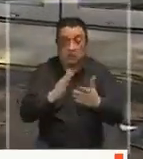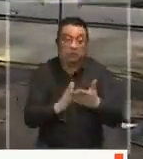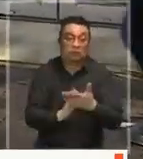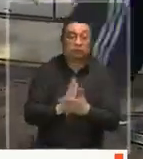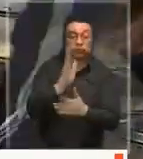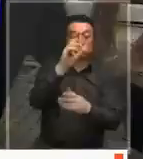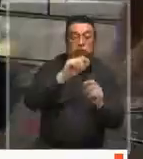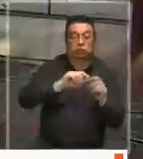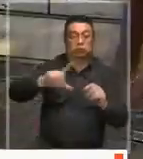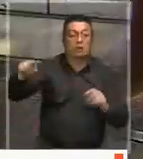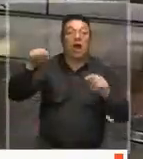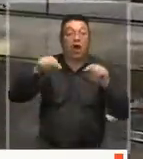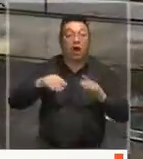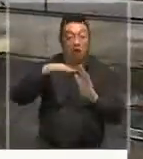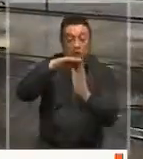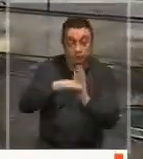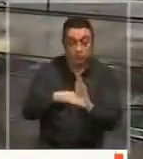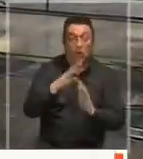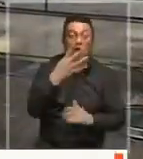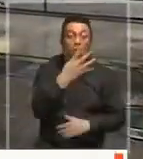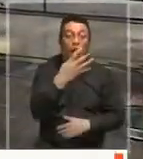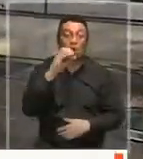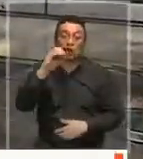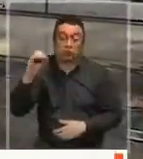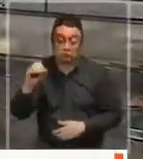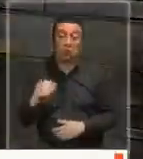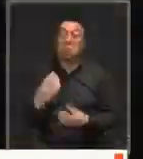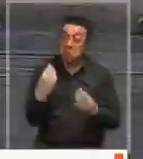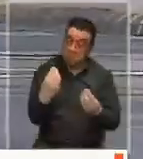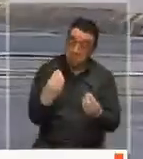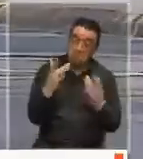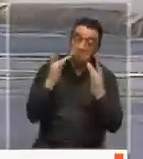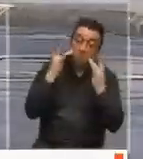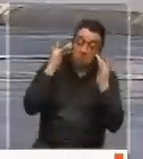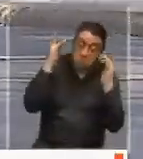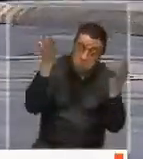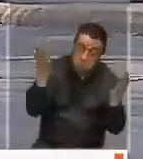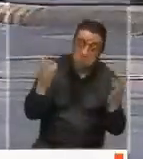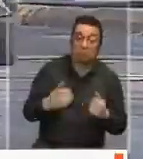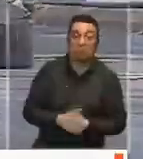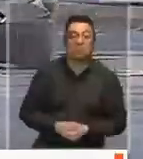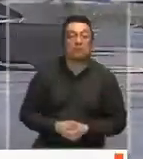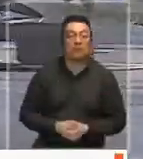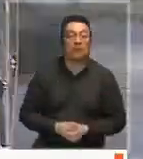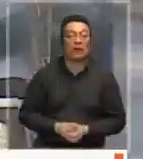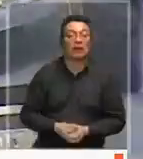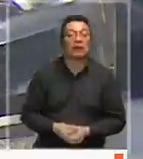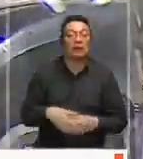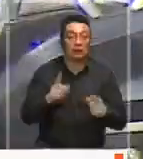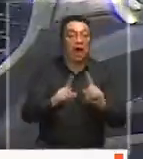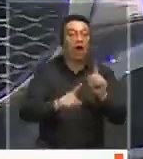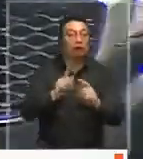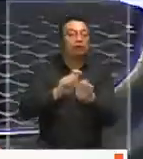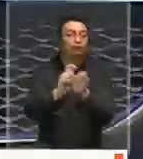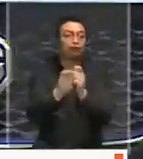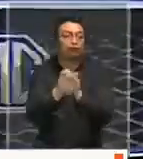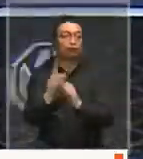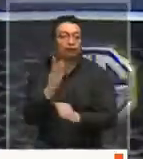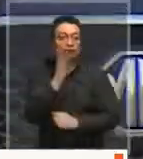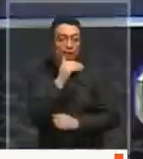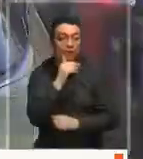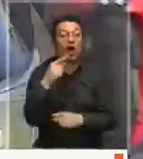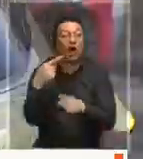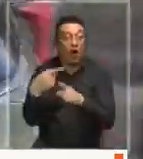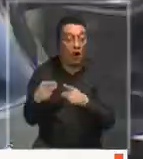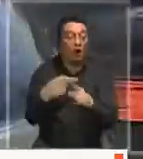piden. Ahora sí. Va a bajar un poquito, a 400. Me alegro. Varios aún no hacían la modificación, otros tantos